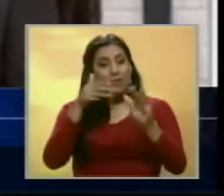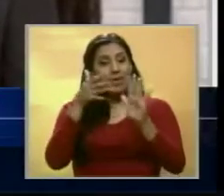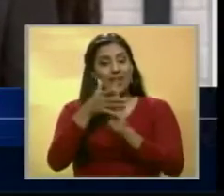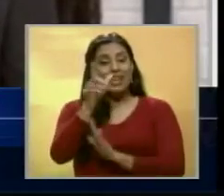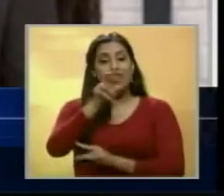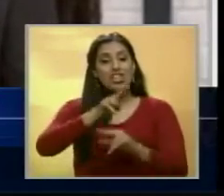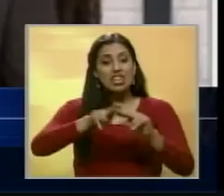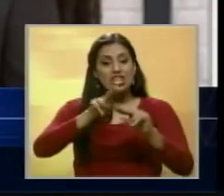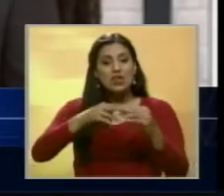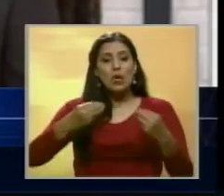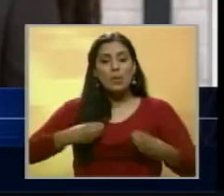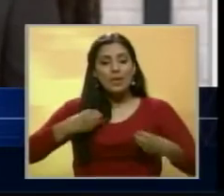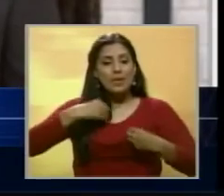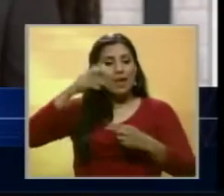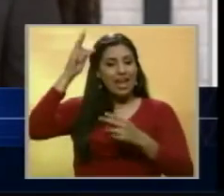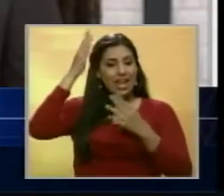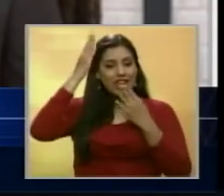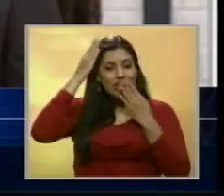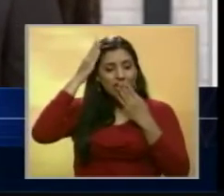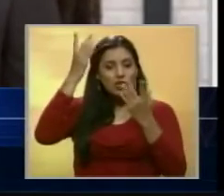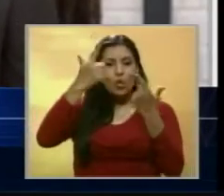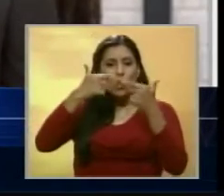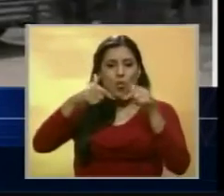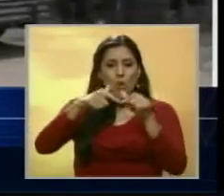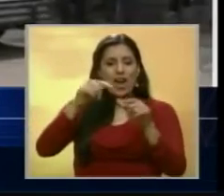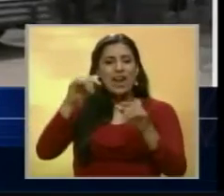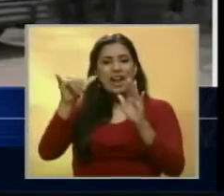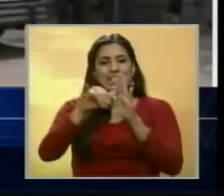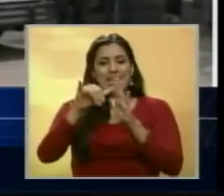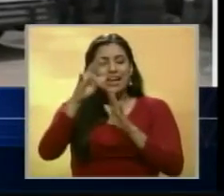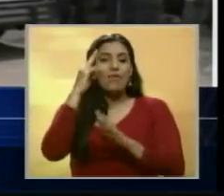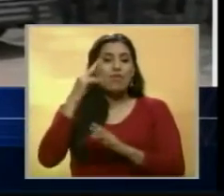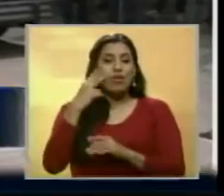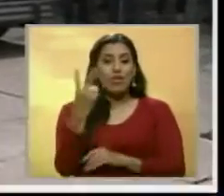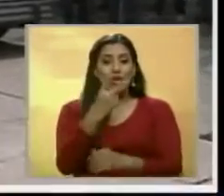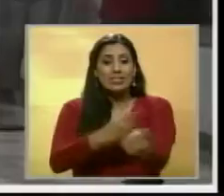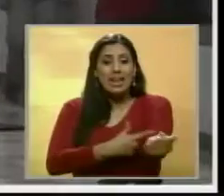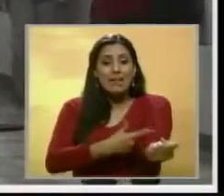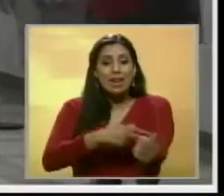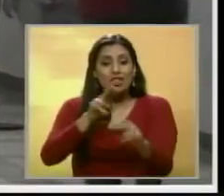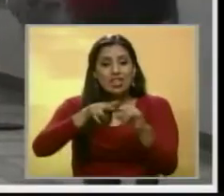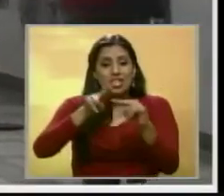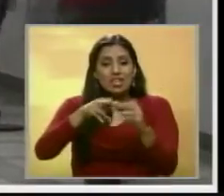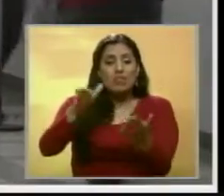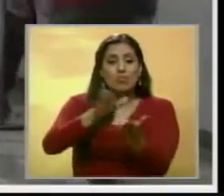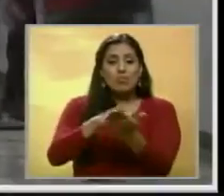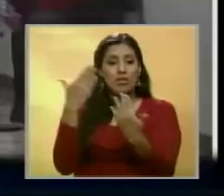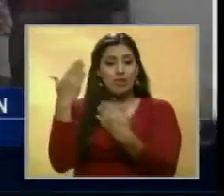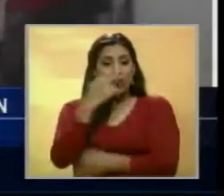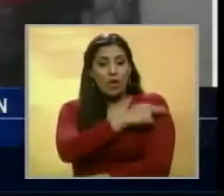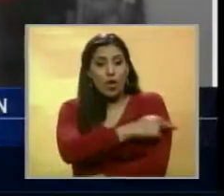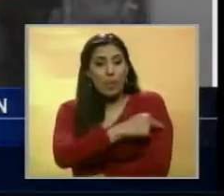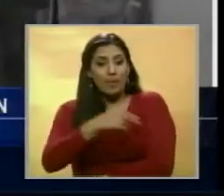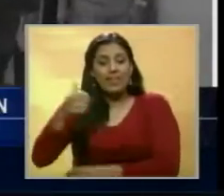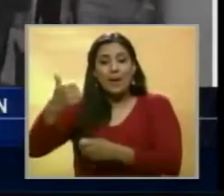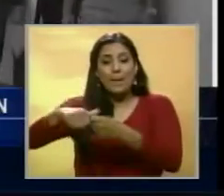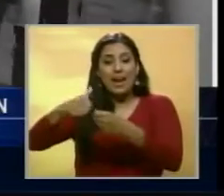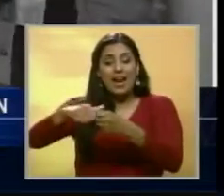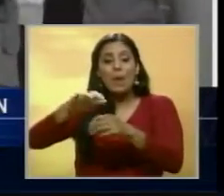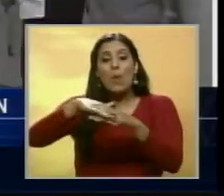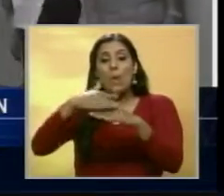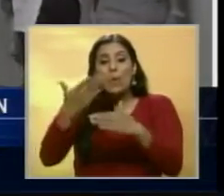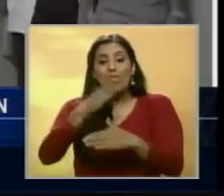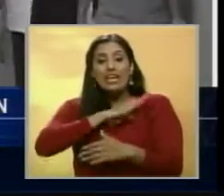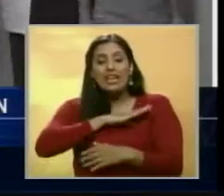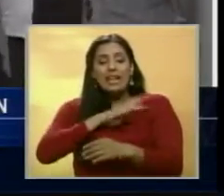que los fallecidos vivían en la población de Cojoro, en la Alta Guajira. Los hermanos González fallecieron en el Hospital Adolfo Pons de la ciudad de Maracaibo tras